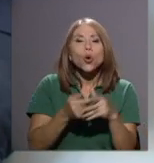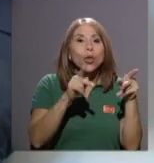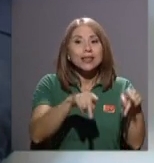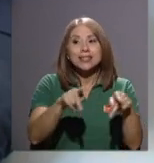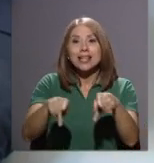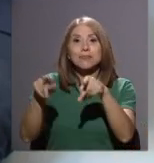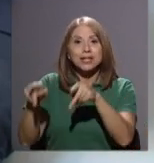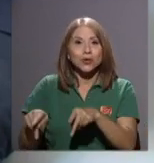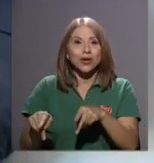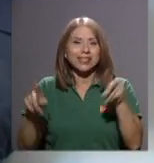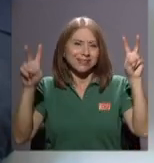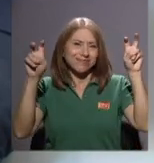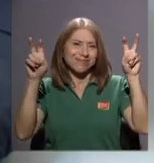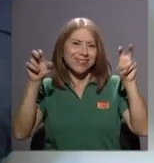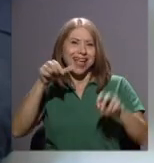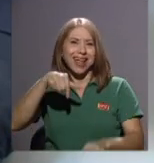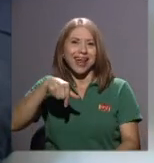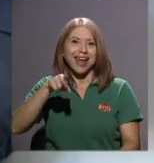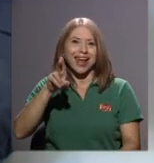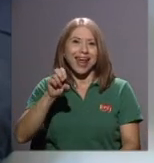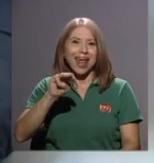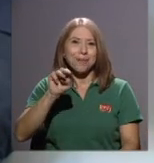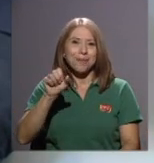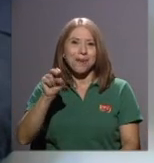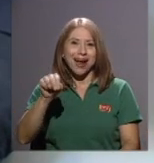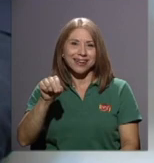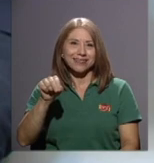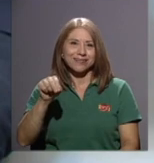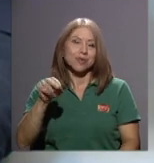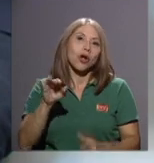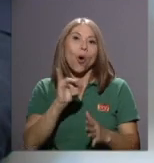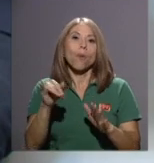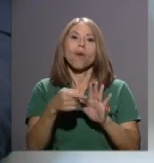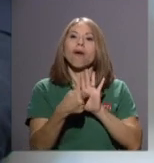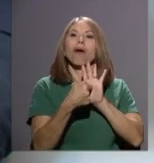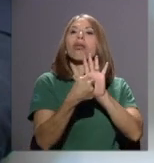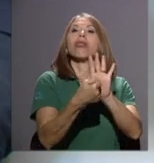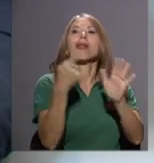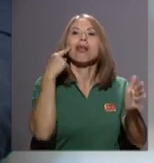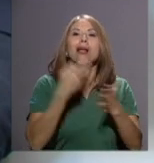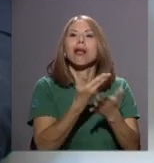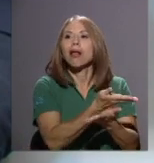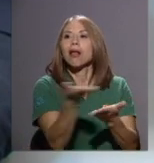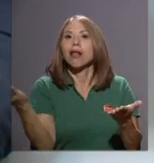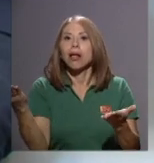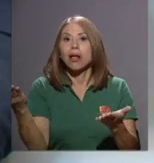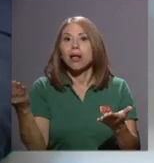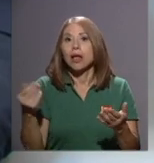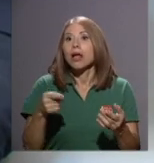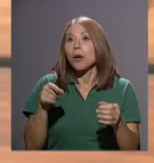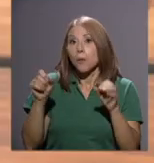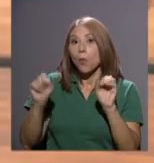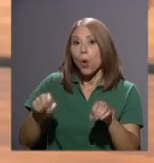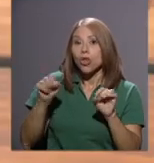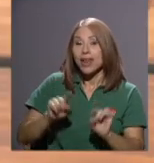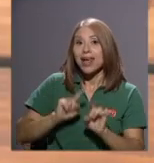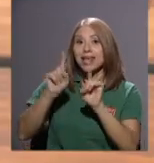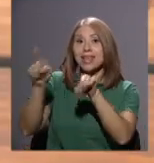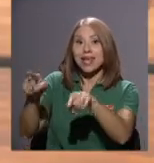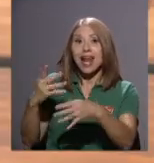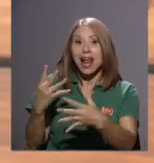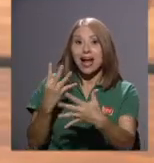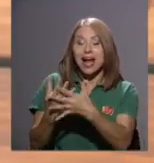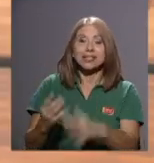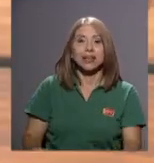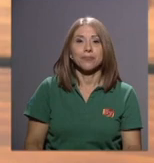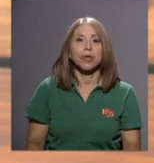queman, por decirlo de alguna manera, porque hemos utilizado ese hashtag, a esas personas podrían ir hasta la cárcel. Bueno, las